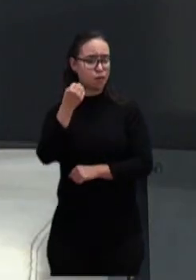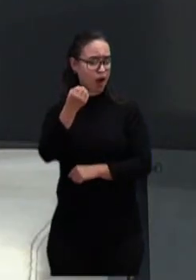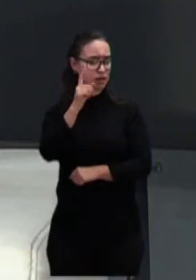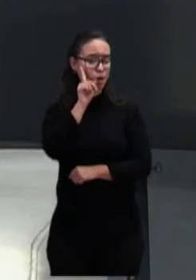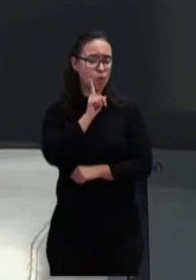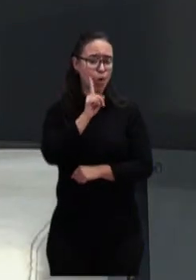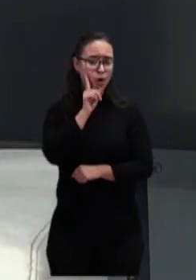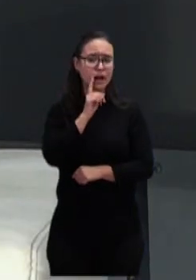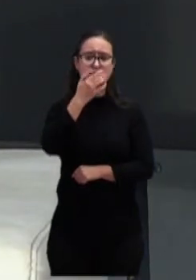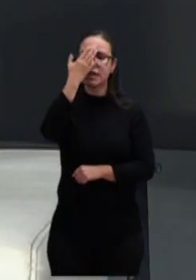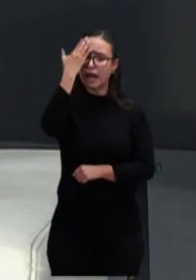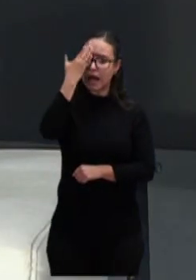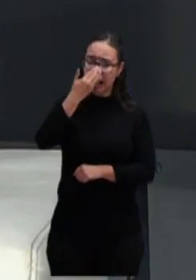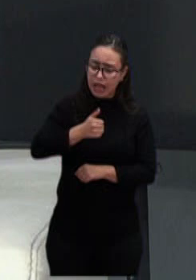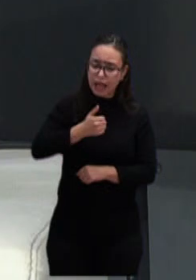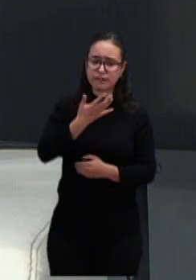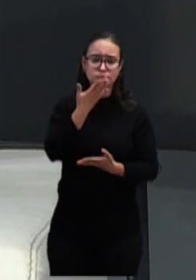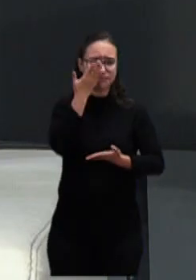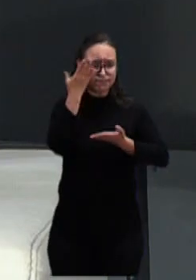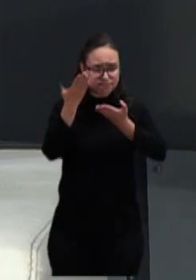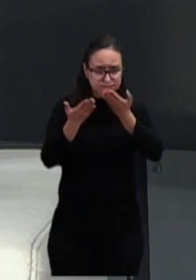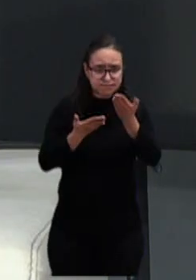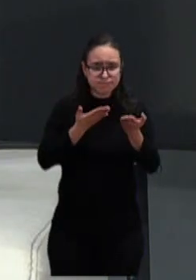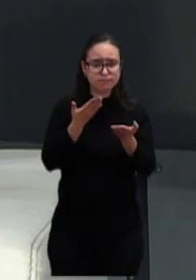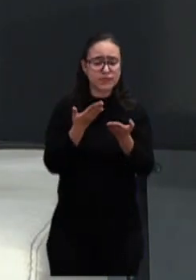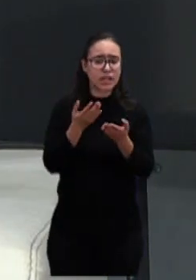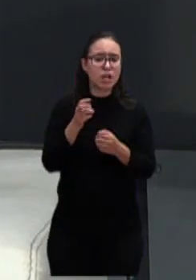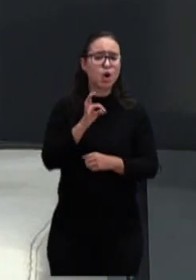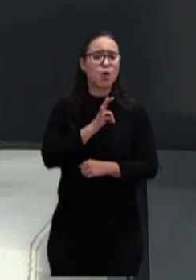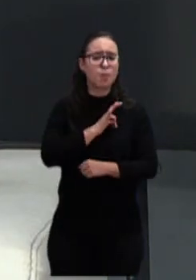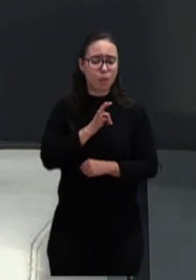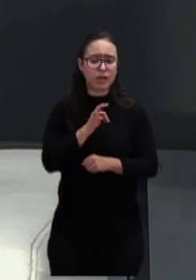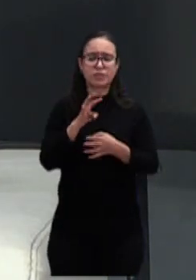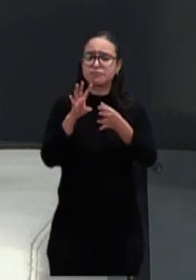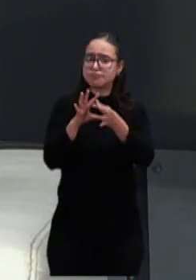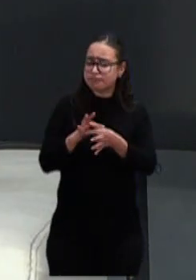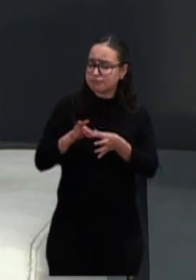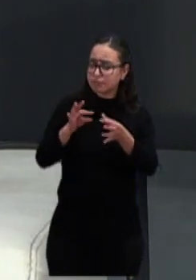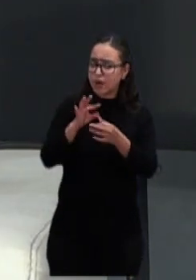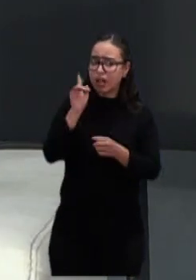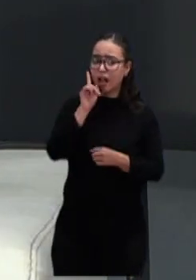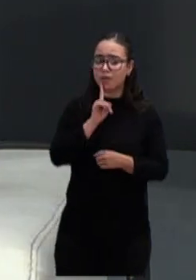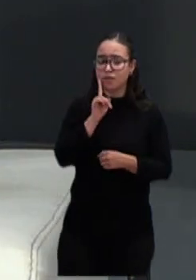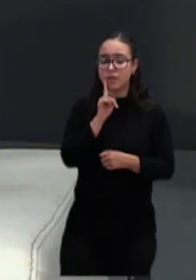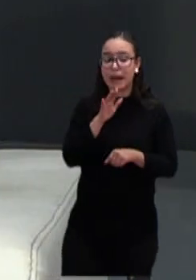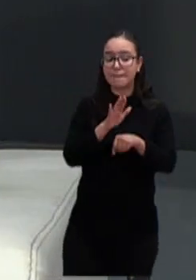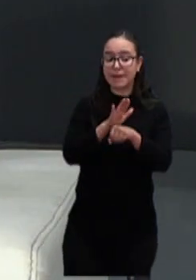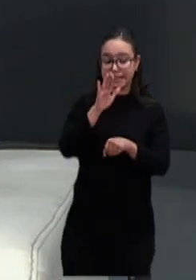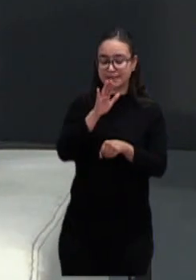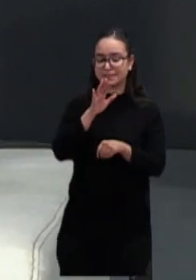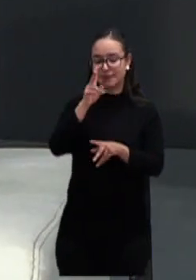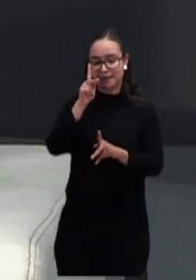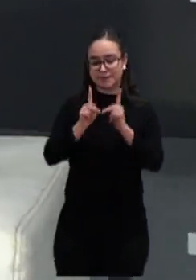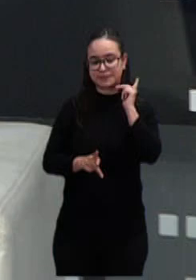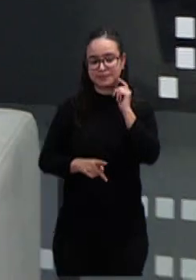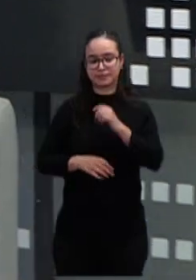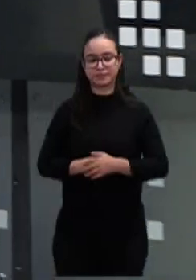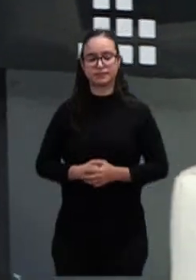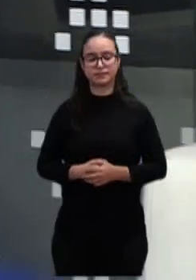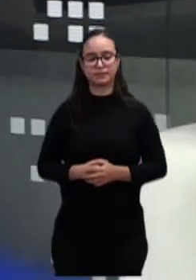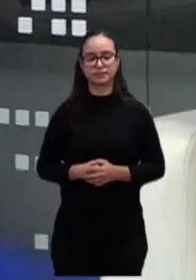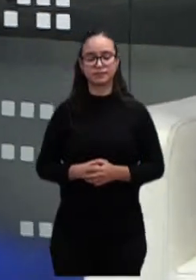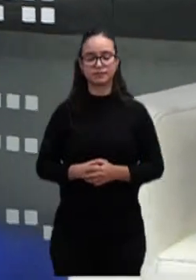preparadas mujeres exitosas y que tienen bastante que aportar a la sociedad tenemos más después de una pausa